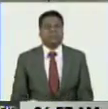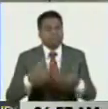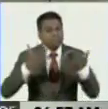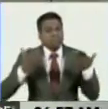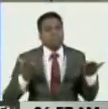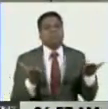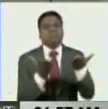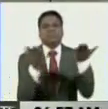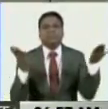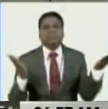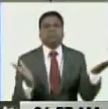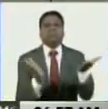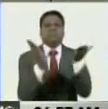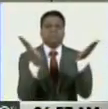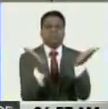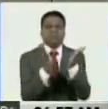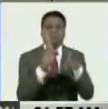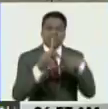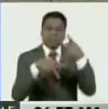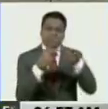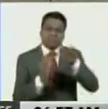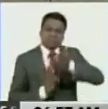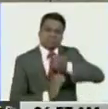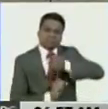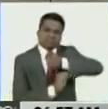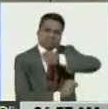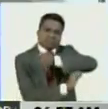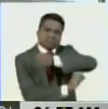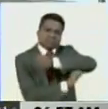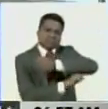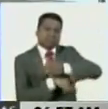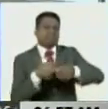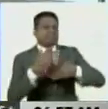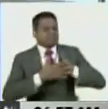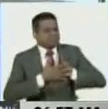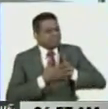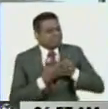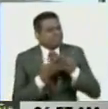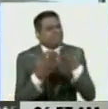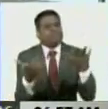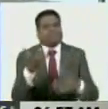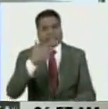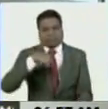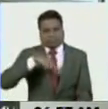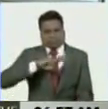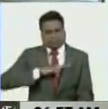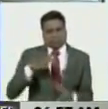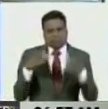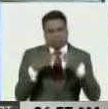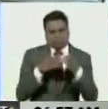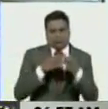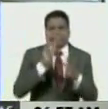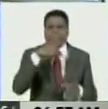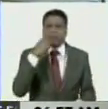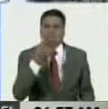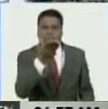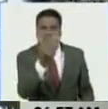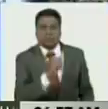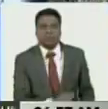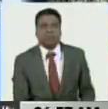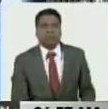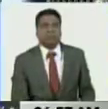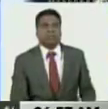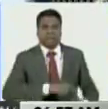coadyuvando al proceso. Es una disposición de la militancia ir ese día